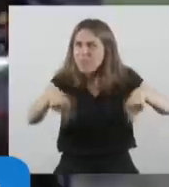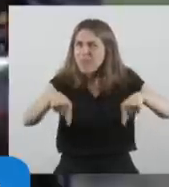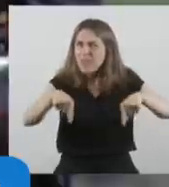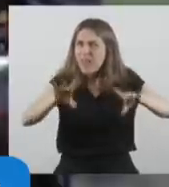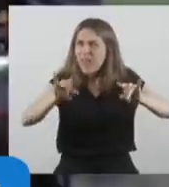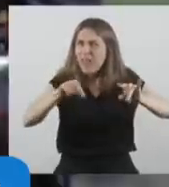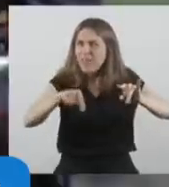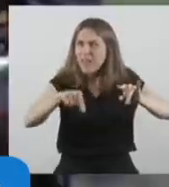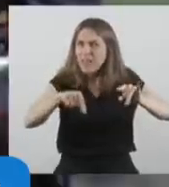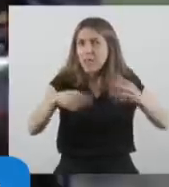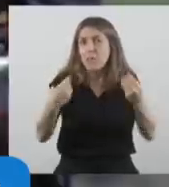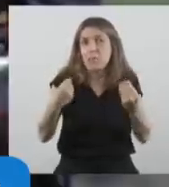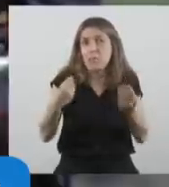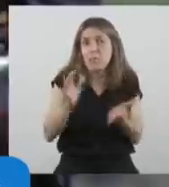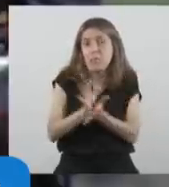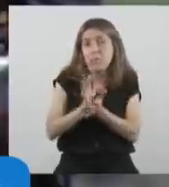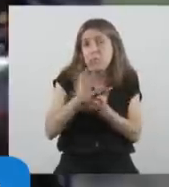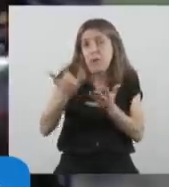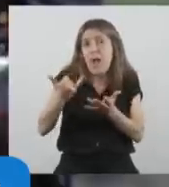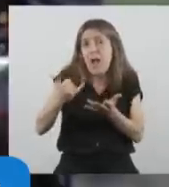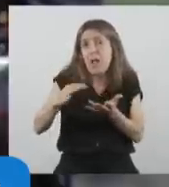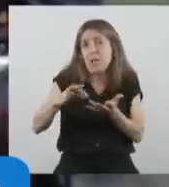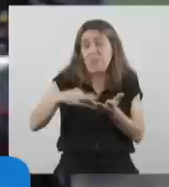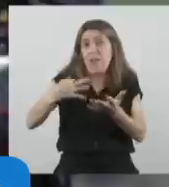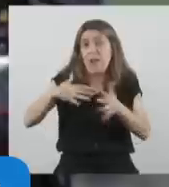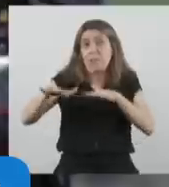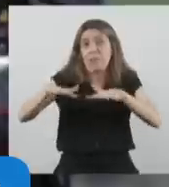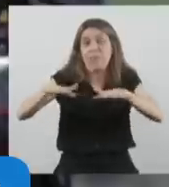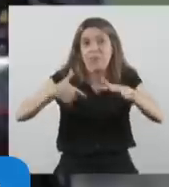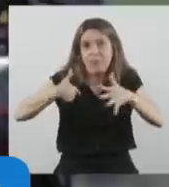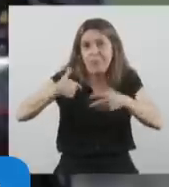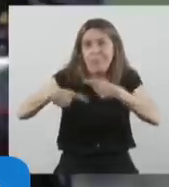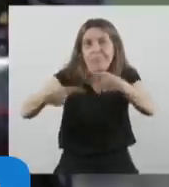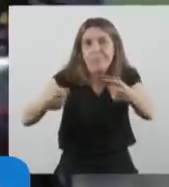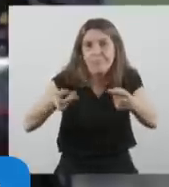porque la vida es dinámica y a veces no se enfrenta a